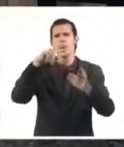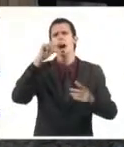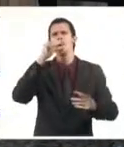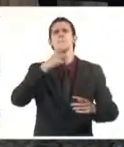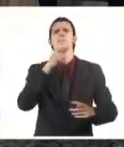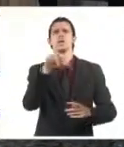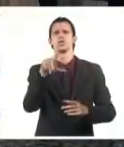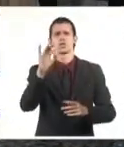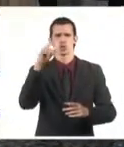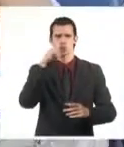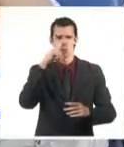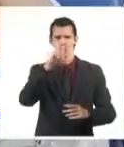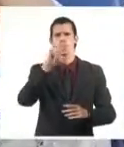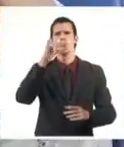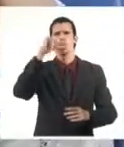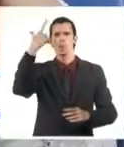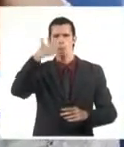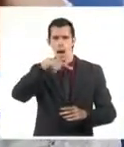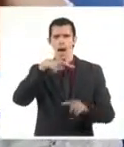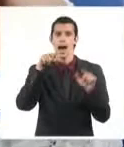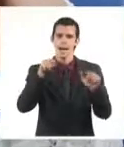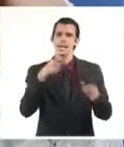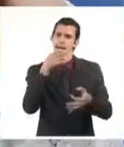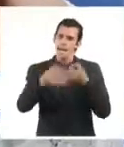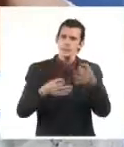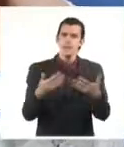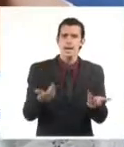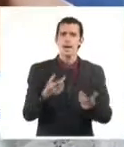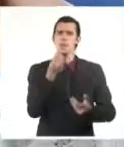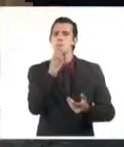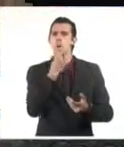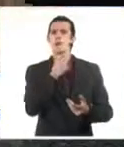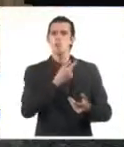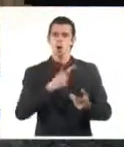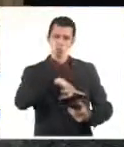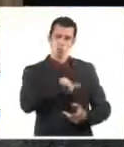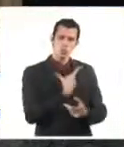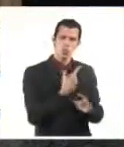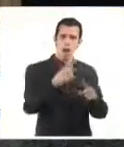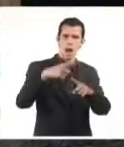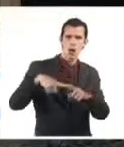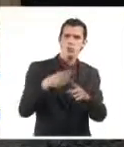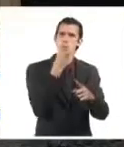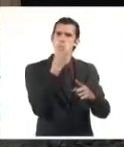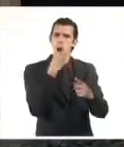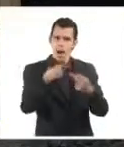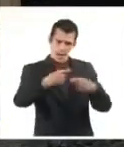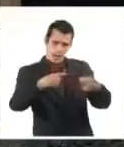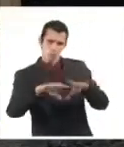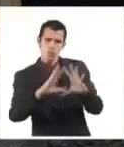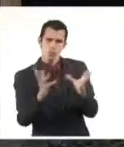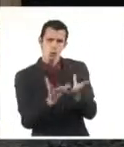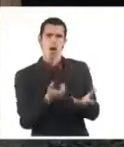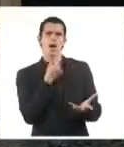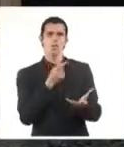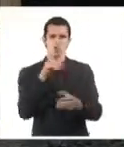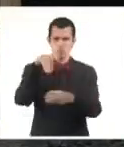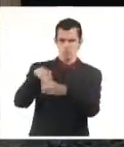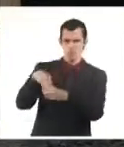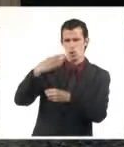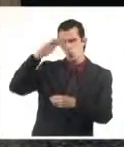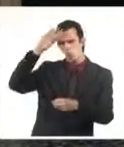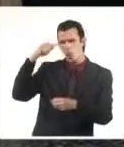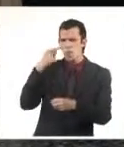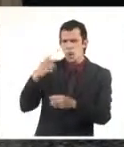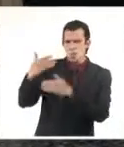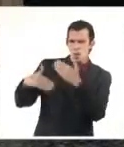que la cita generará oportunidades de negocios y brindará soluciones a problemáticas actuales del país. El sábado 25 y el domingo